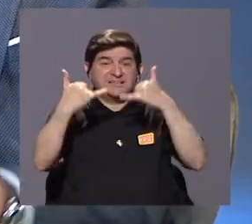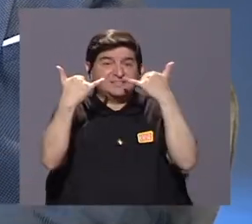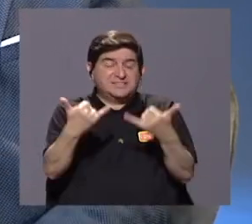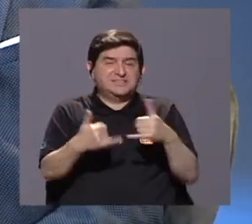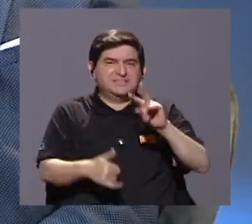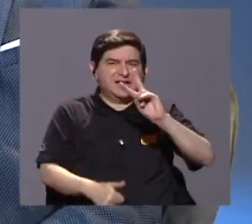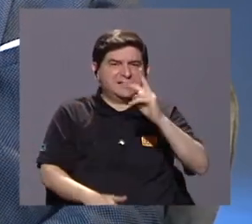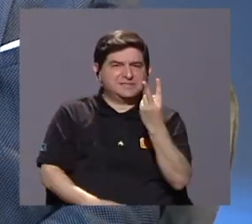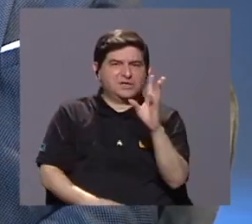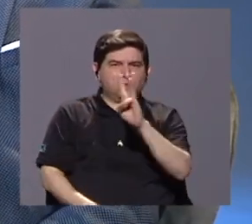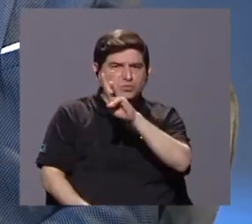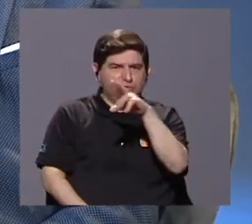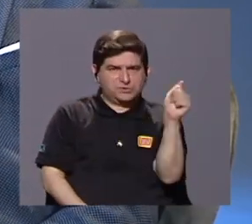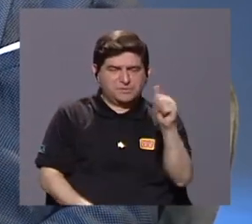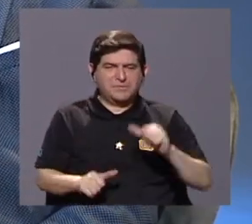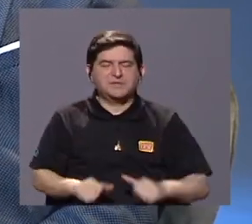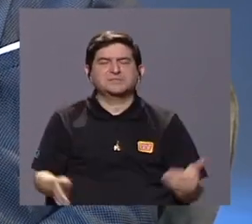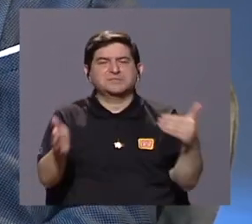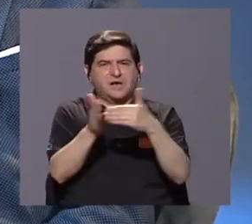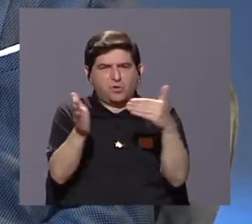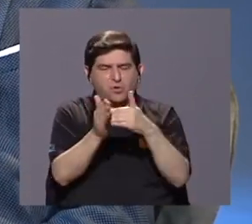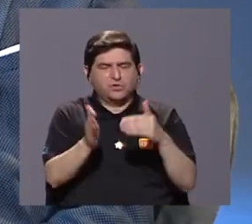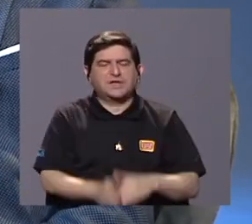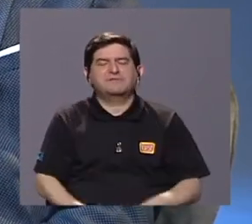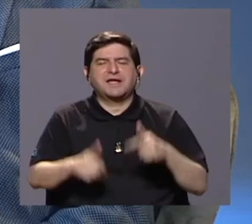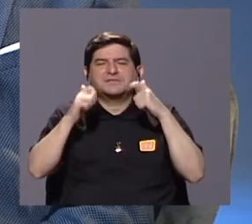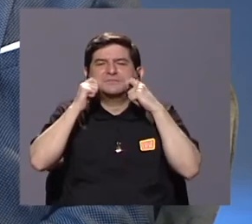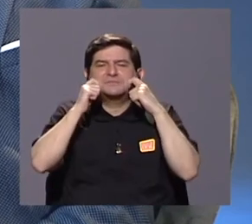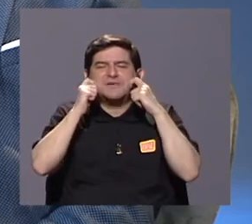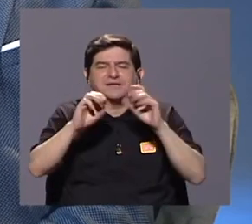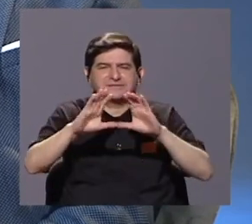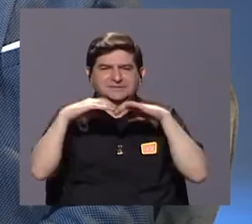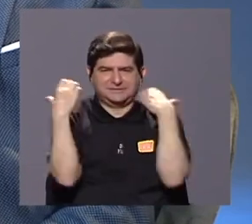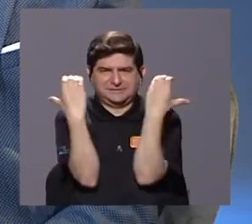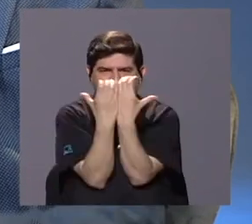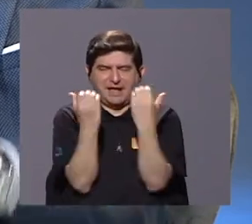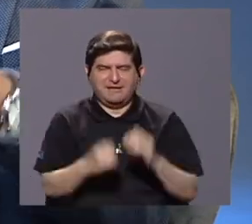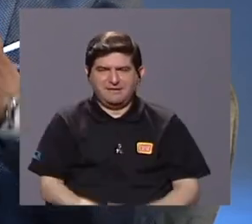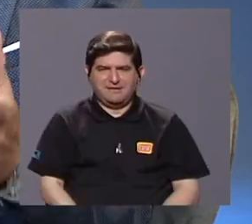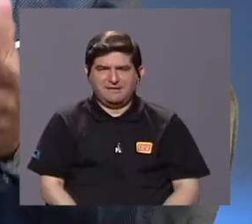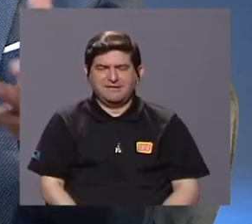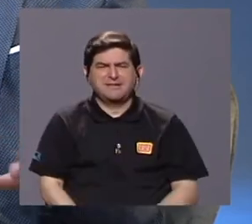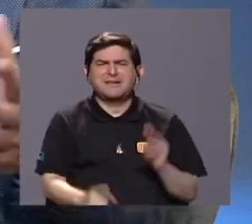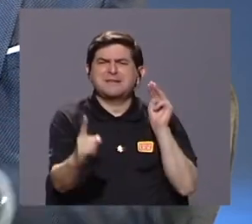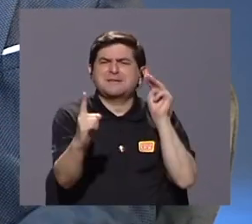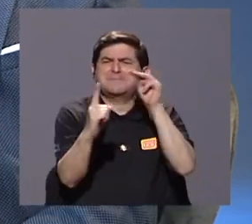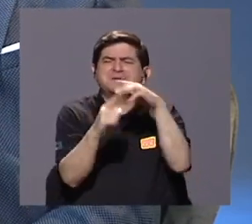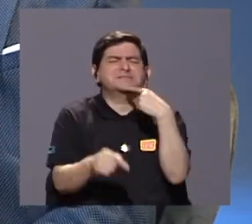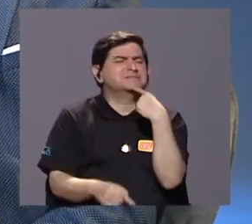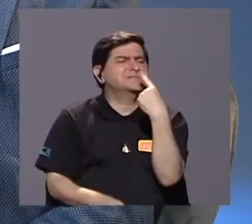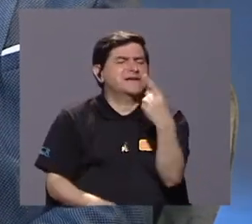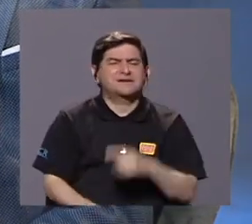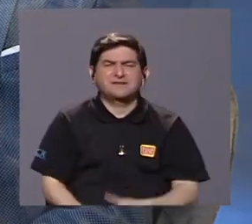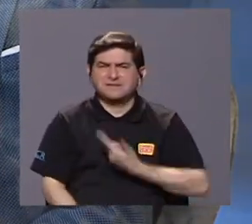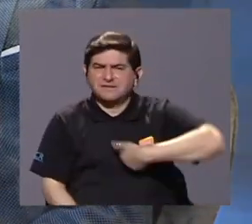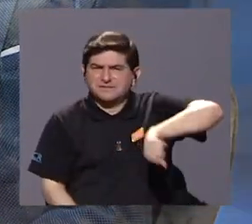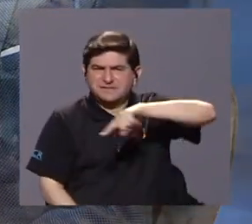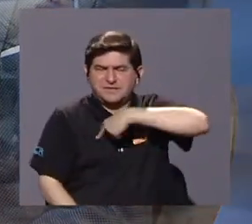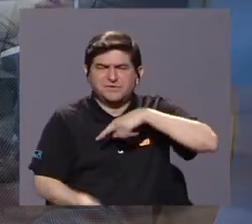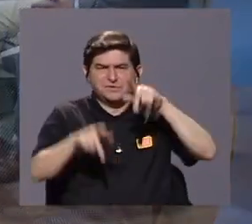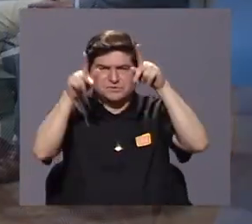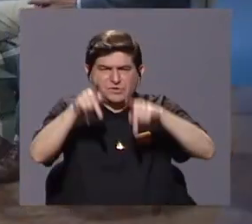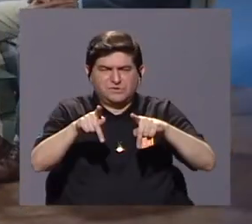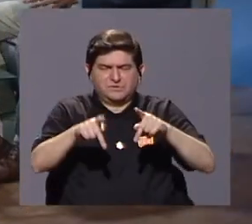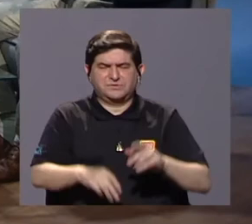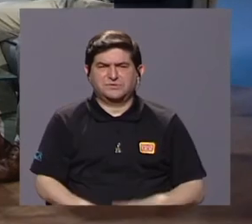el segundo semestre vamos a retornar a la presencialidad. ¿Qué mensaje podemos transmitirle nosotros a la gente